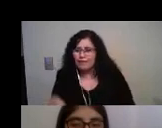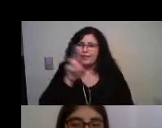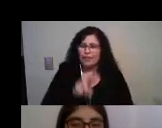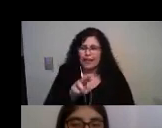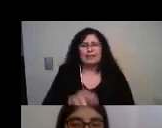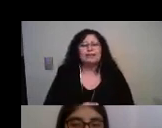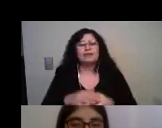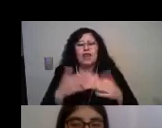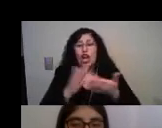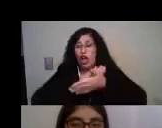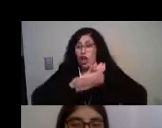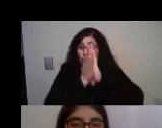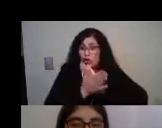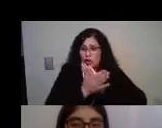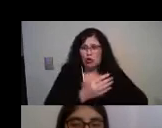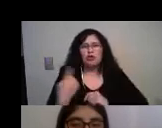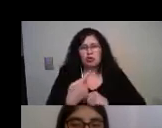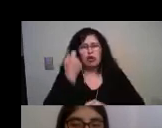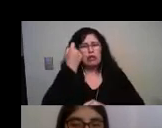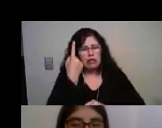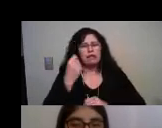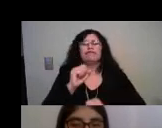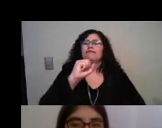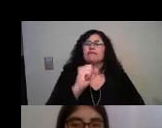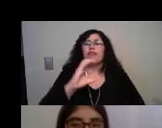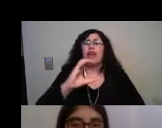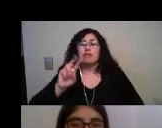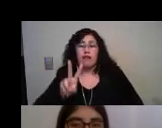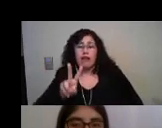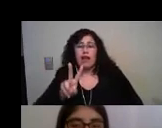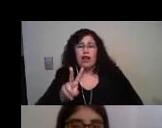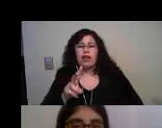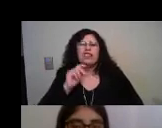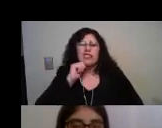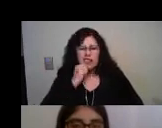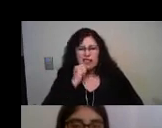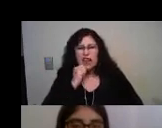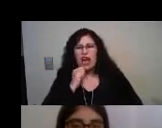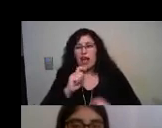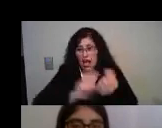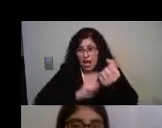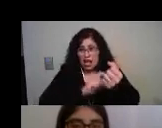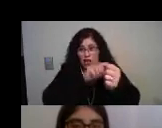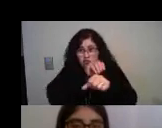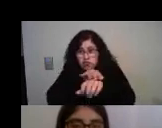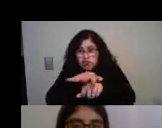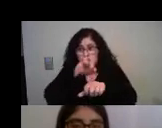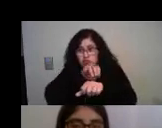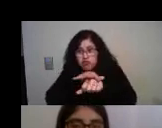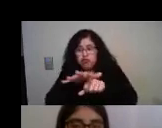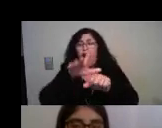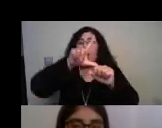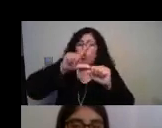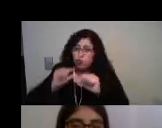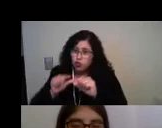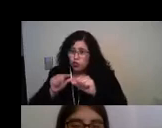a entender todos que un accidente vascular a nivel cerebral se debe a una disminución en el flujo sanguíneo, ¿cierto?, que transporta